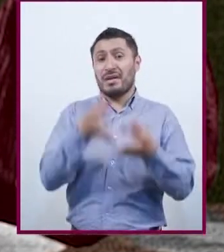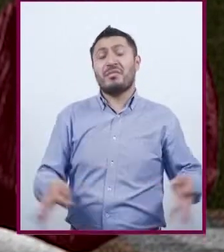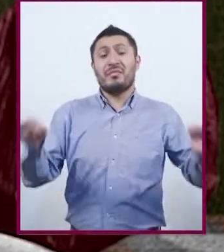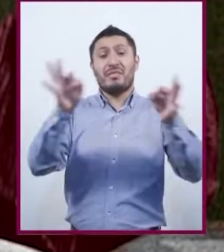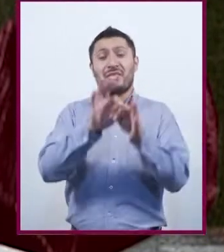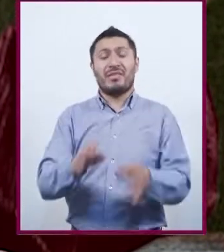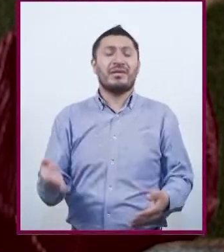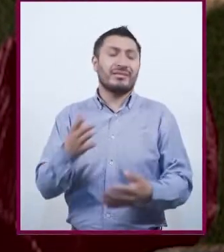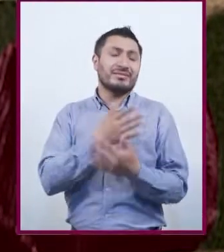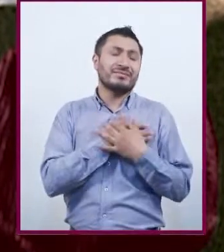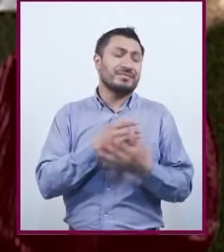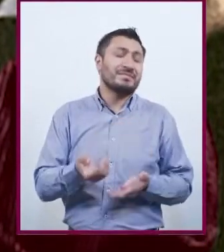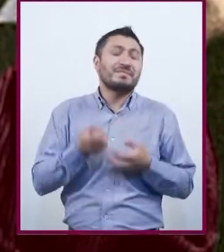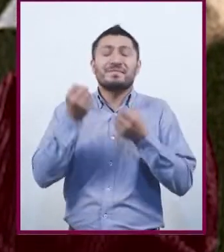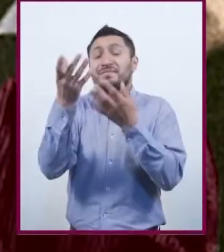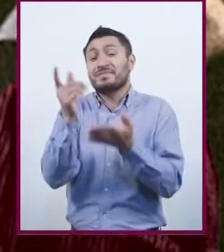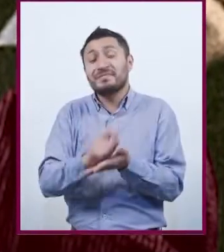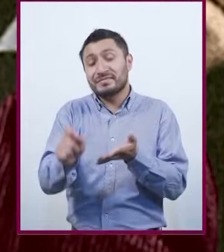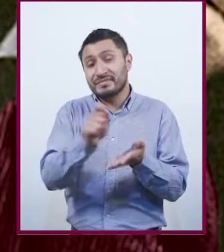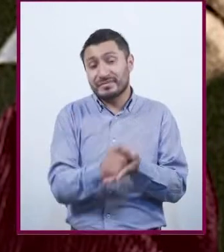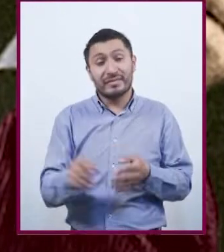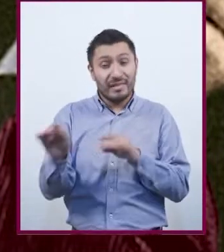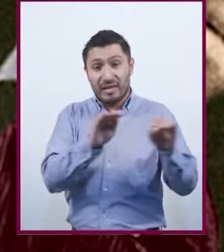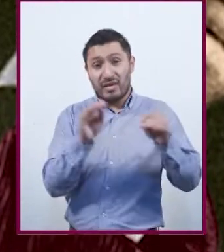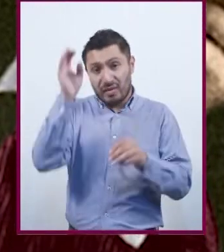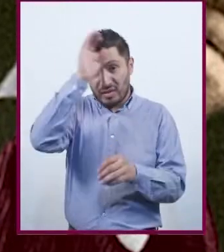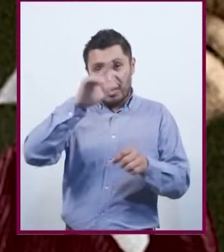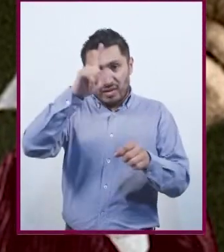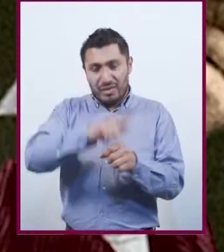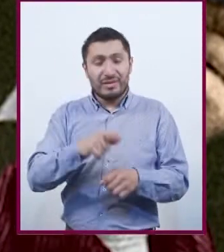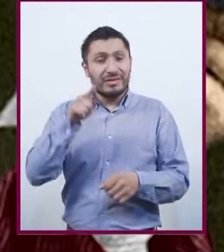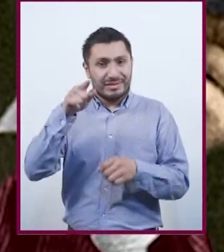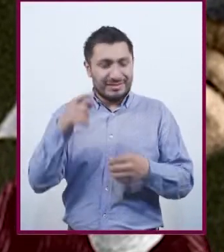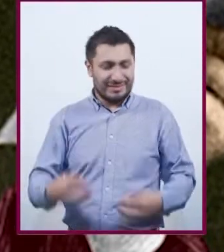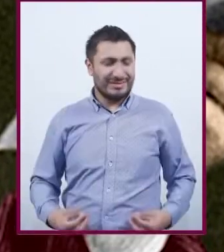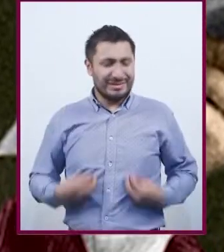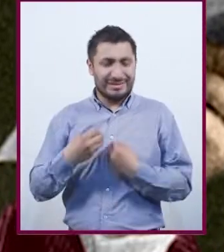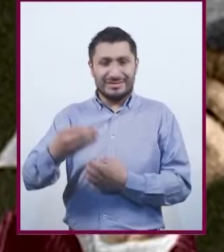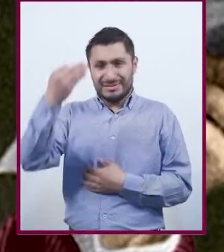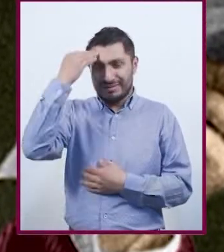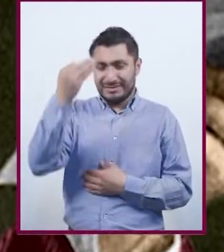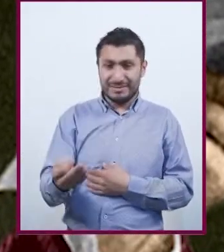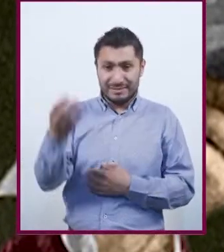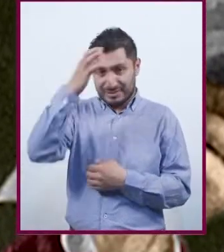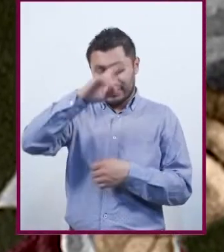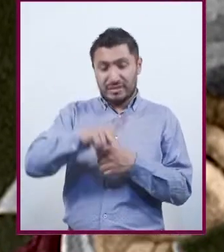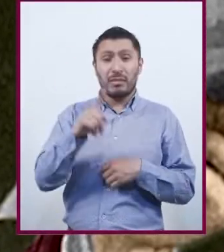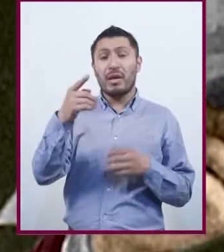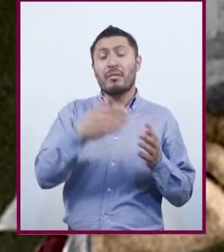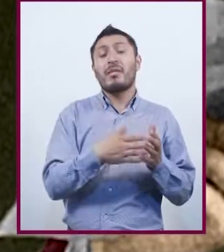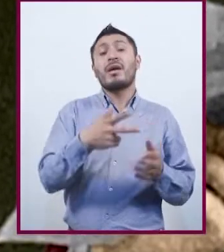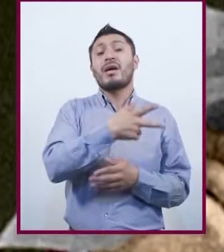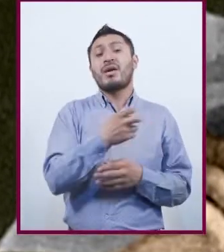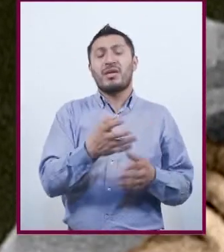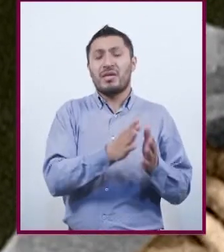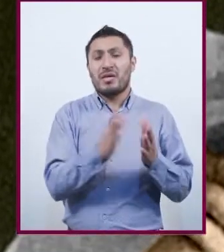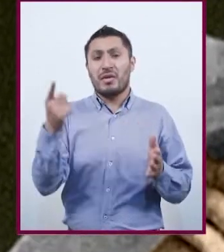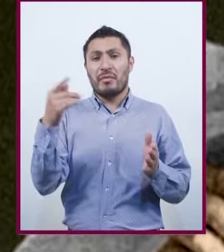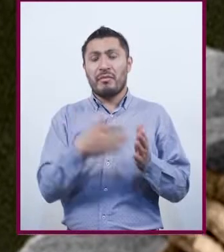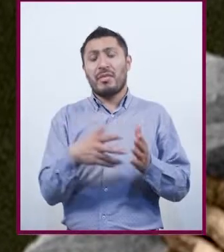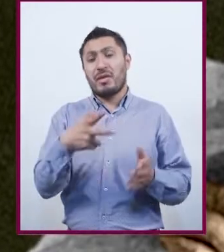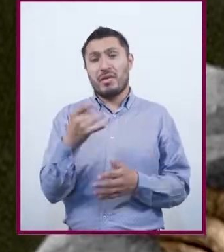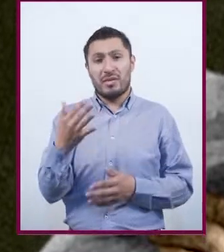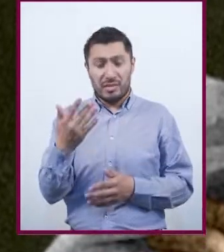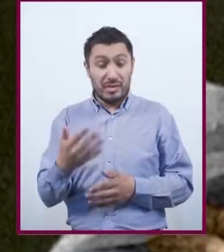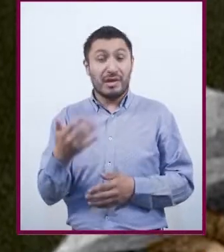los máximos exponentes del romanticismo, ese movimiento cultural que vivió su apogeo en la Europa entre 1800